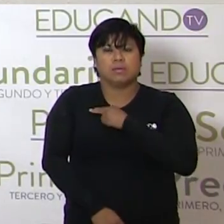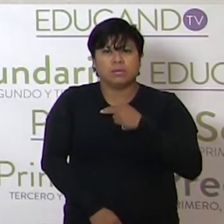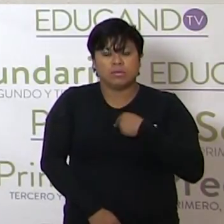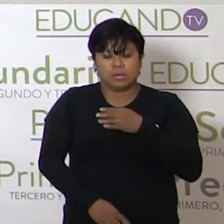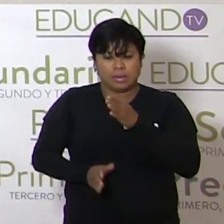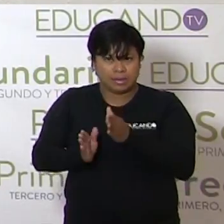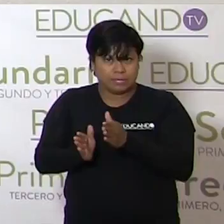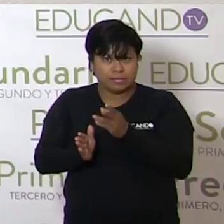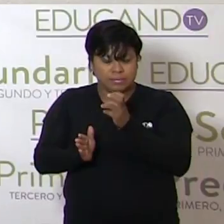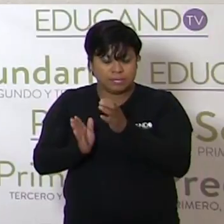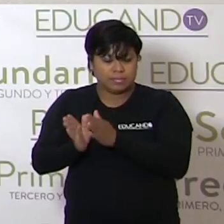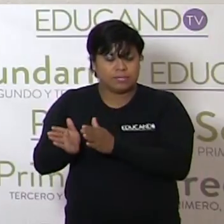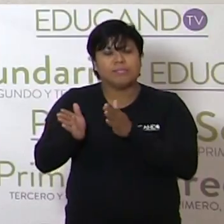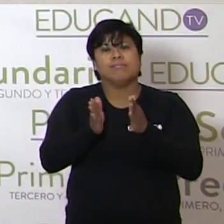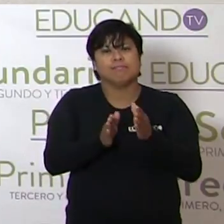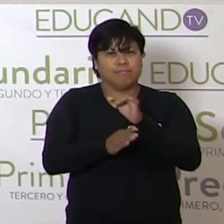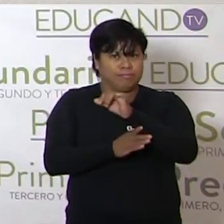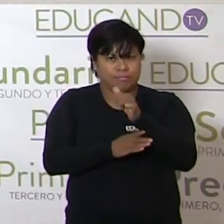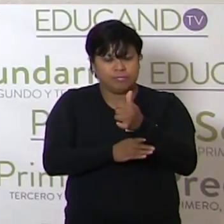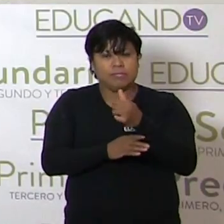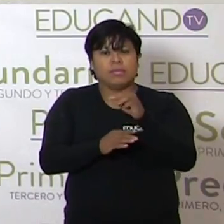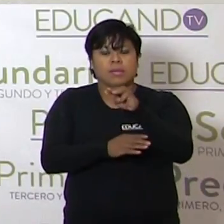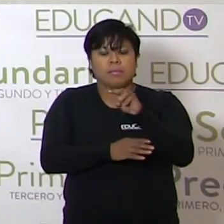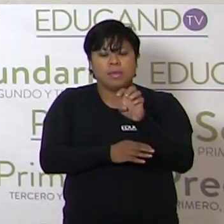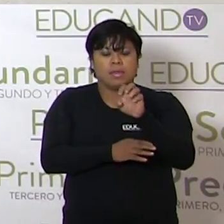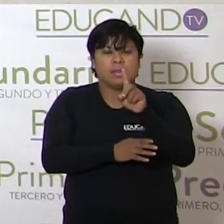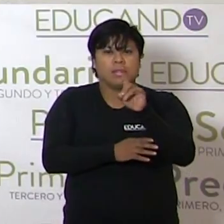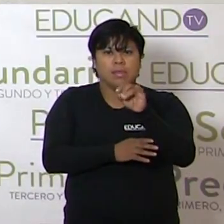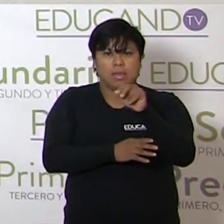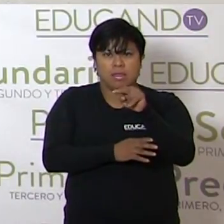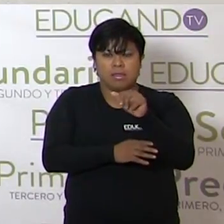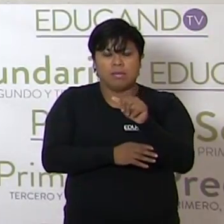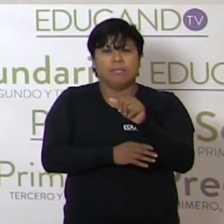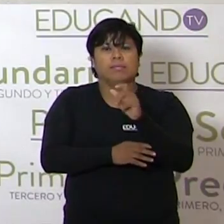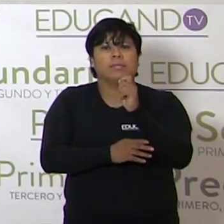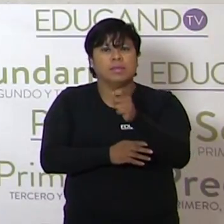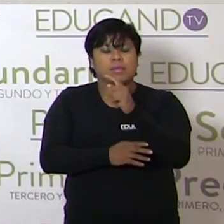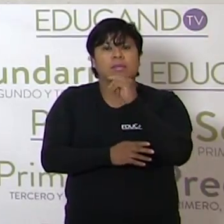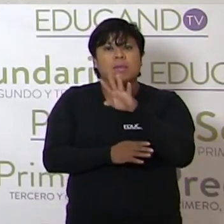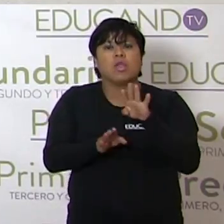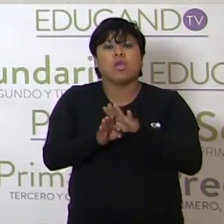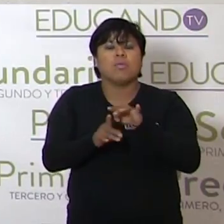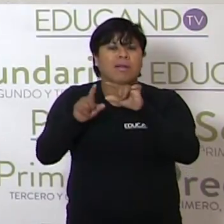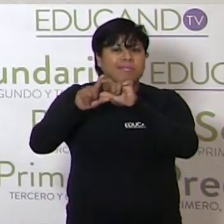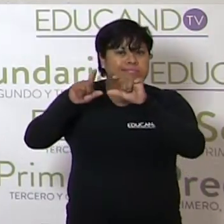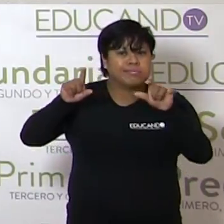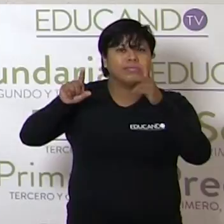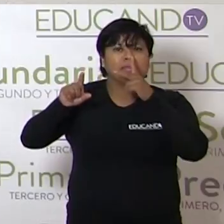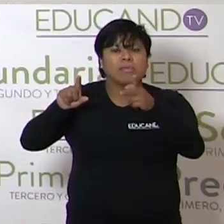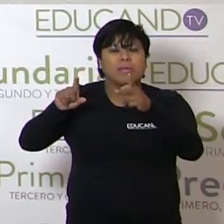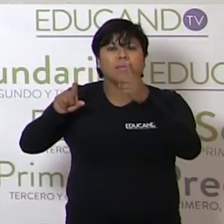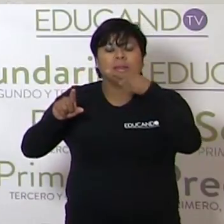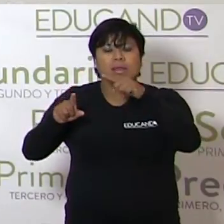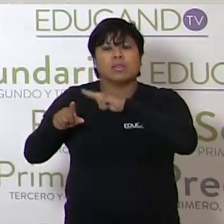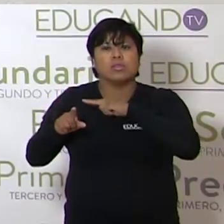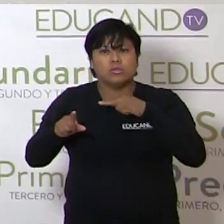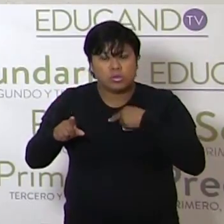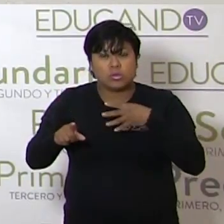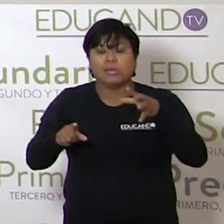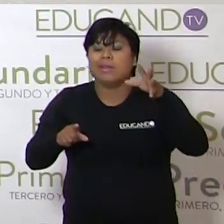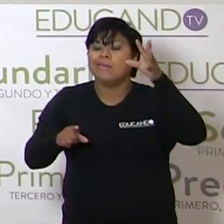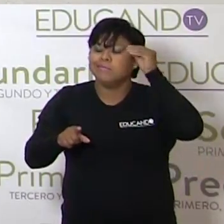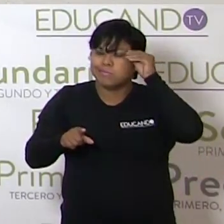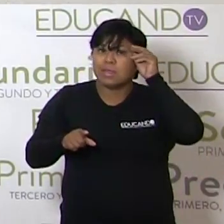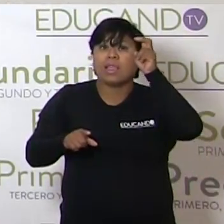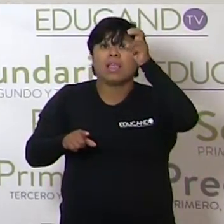a pasarnos con lo que es la mediana. Vamos a poner el concepto también acá para que no nos perdamos y lo tengamos. Es importante,